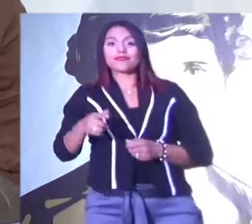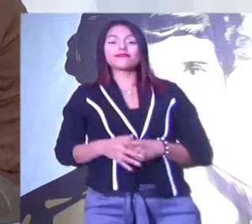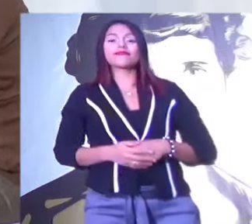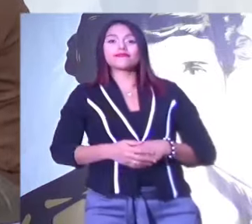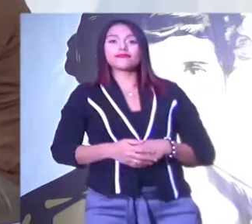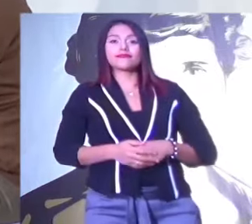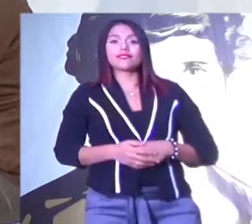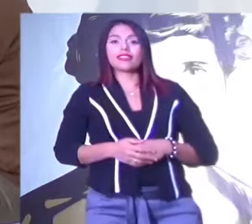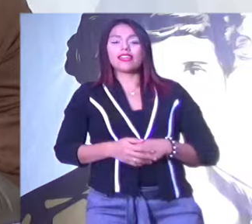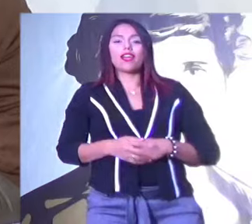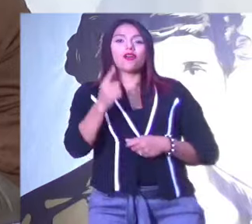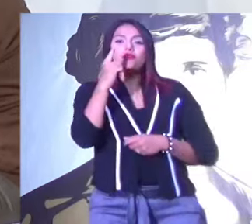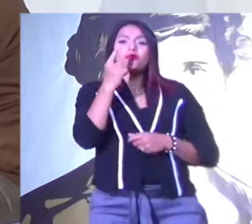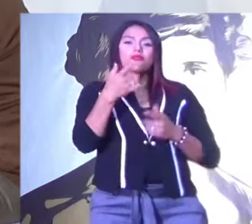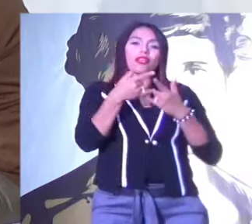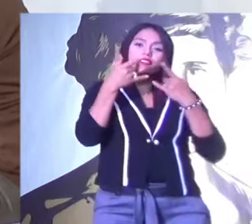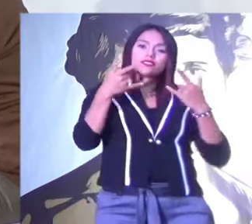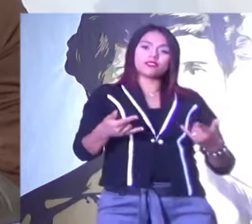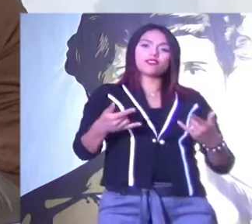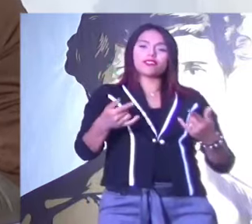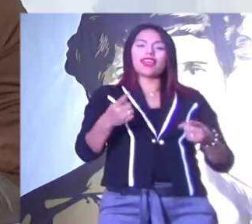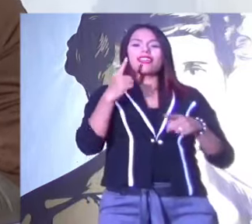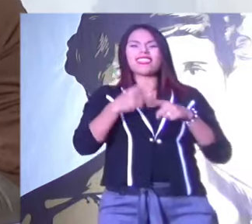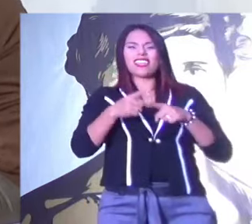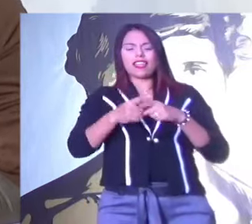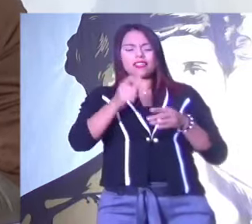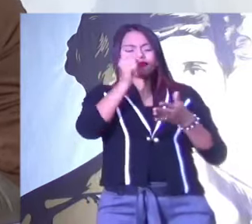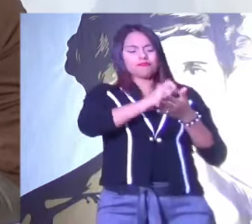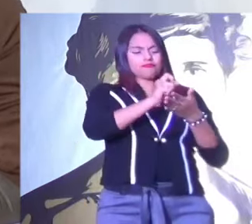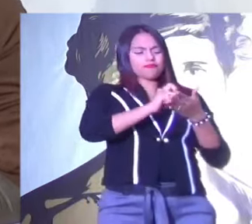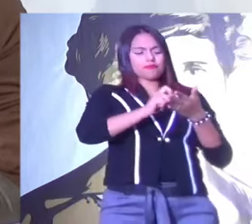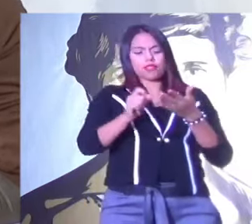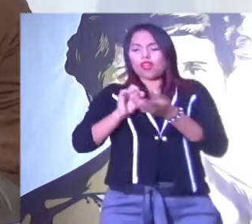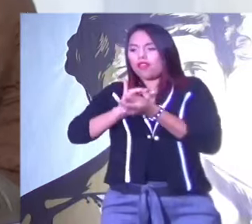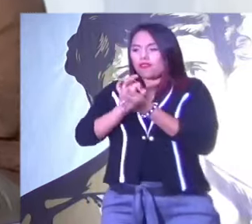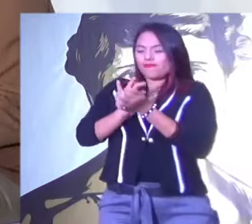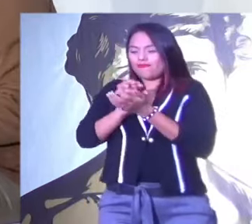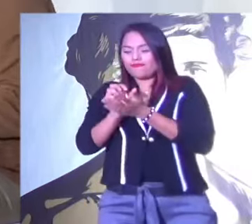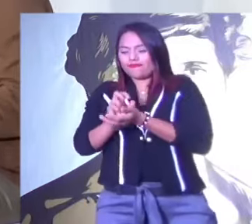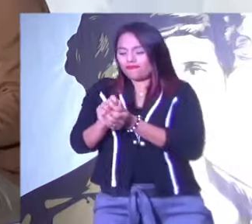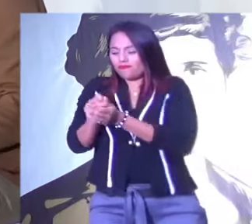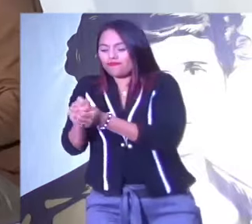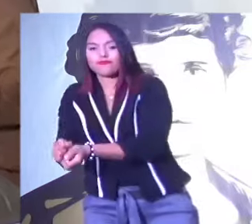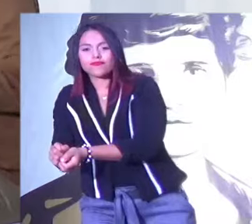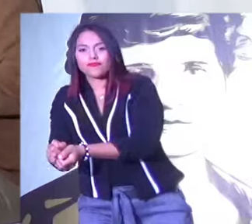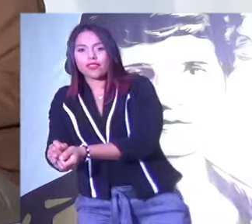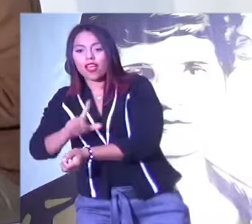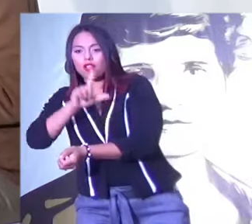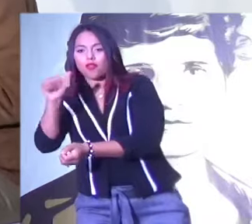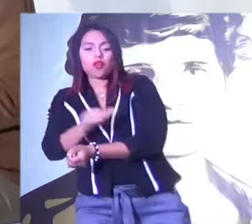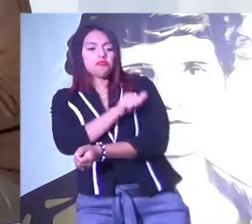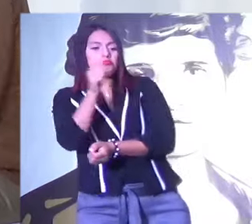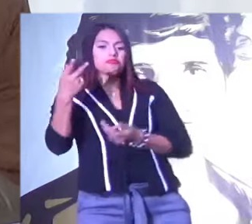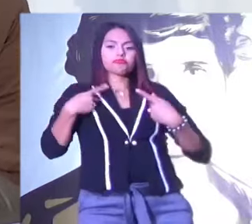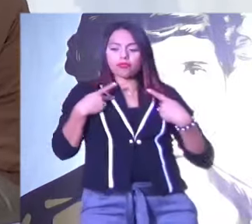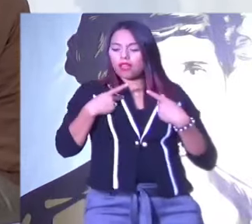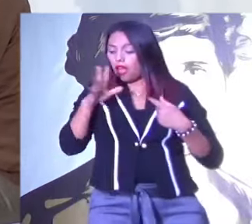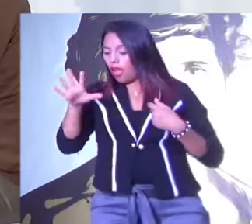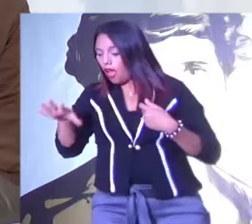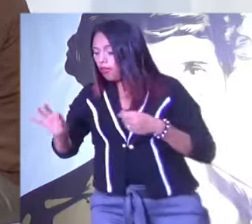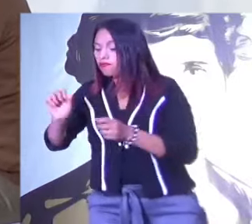Y luego volvió a enrollar, ¿no? Volvió a enrollar ahí para el que seguía, ¿no? Sí. Me pediste, y es otra cosa que hasta que